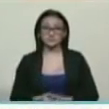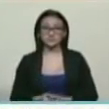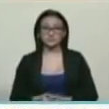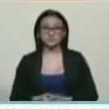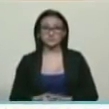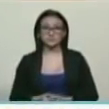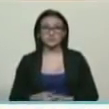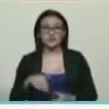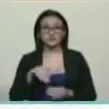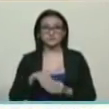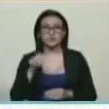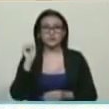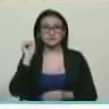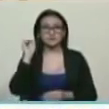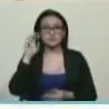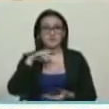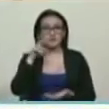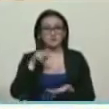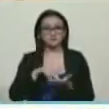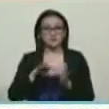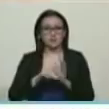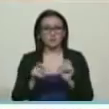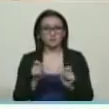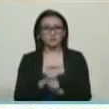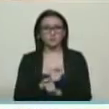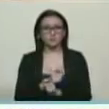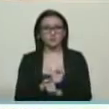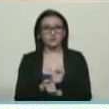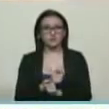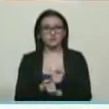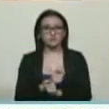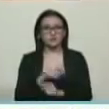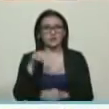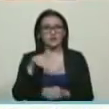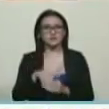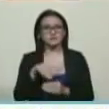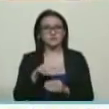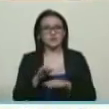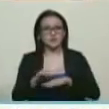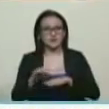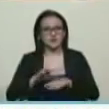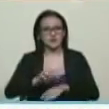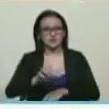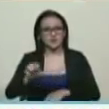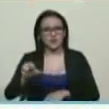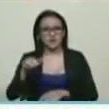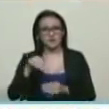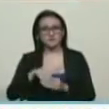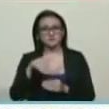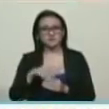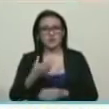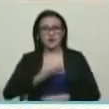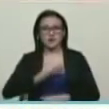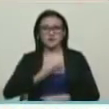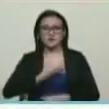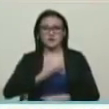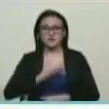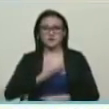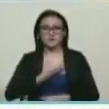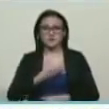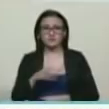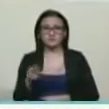que a la elección de la Asamblea Nacional Constituyente, luego elecciones regionales, elecciones de alcaldes. Es decir,